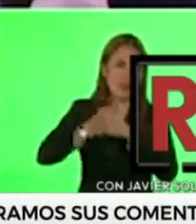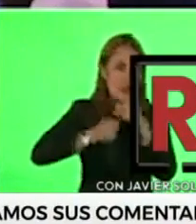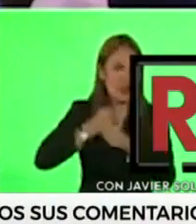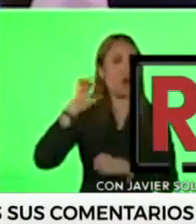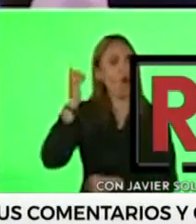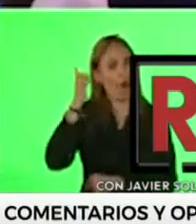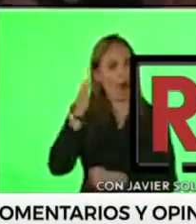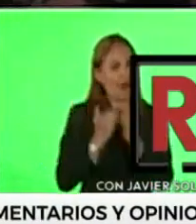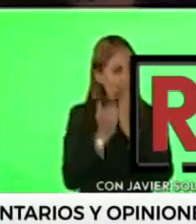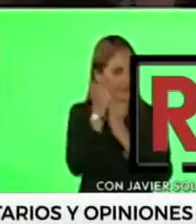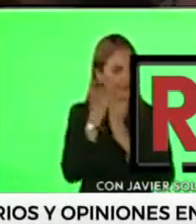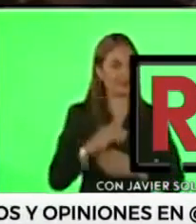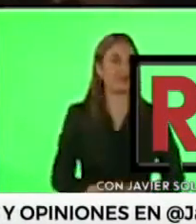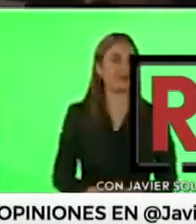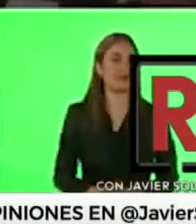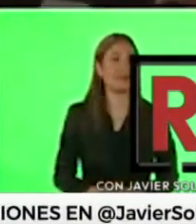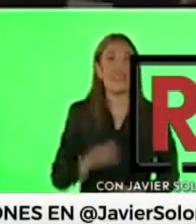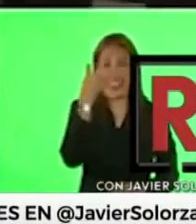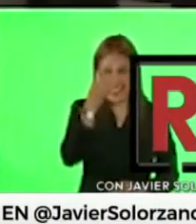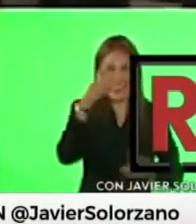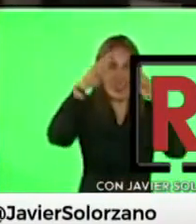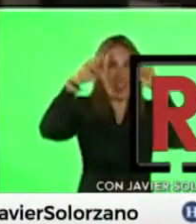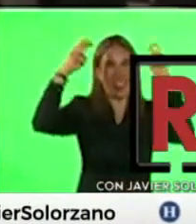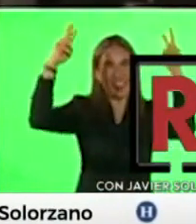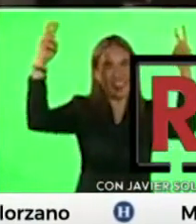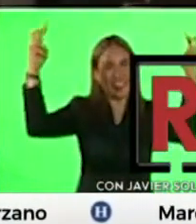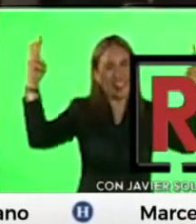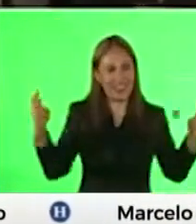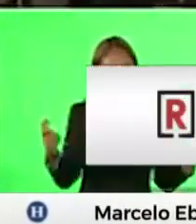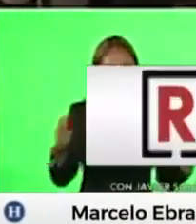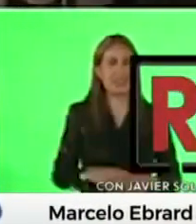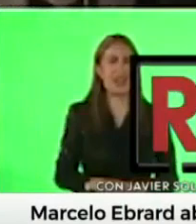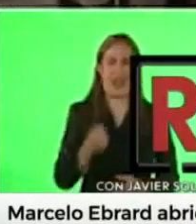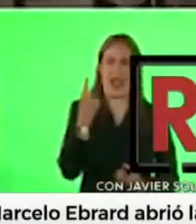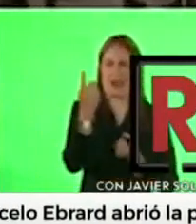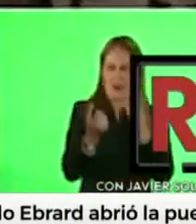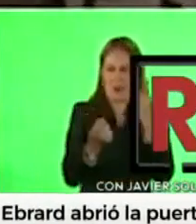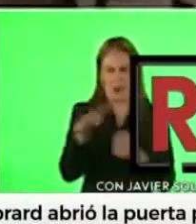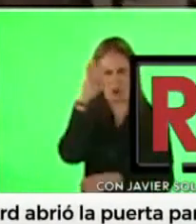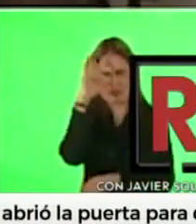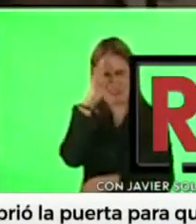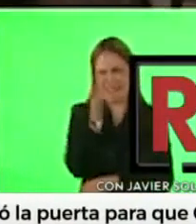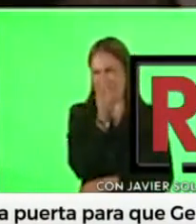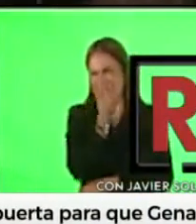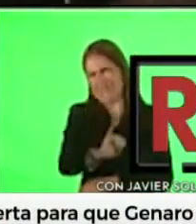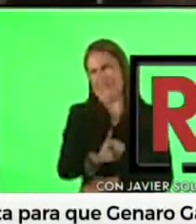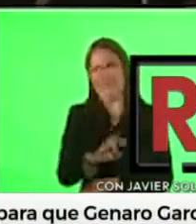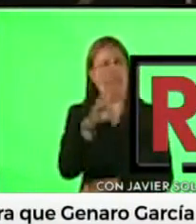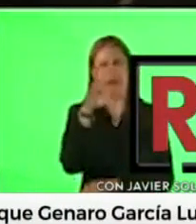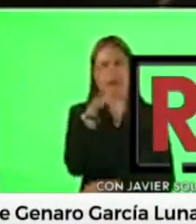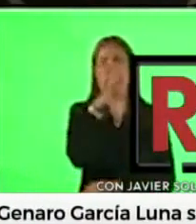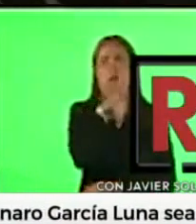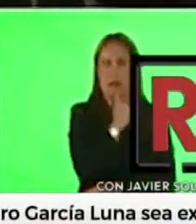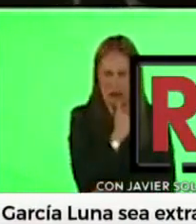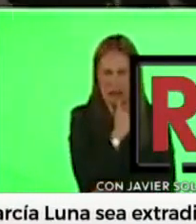Yo creo, no logro imaginar cómo lo querrían incluso, de ser posible, mezclar las dos cosas porque pues lo desintegrarían. Sí, claro. Entonces yo no creo que vayan